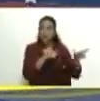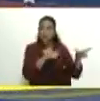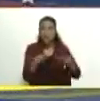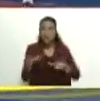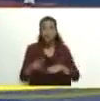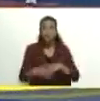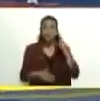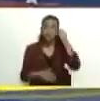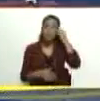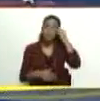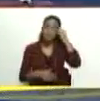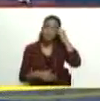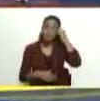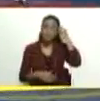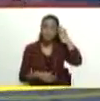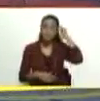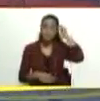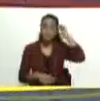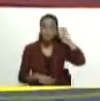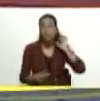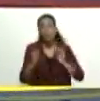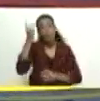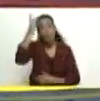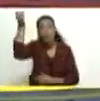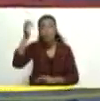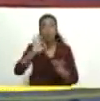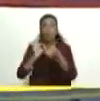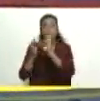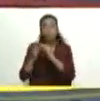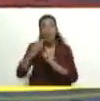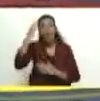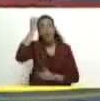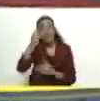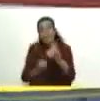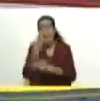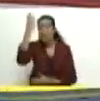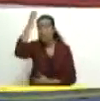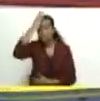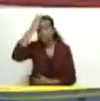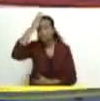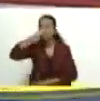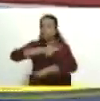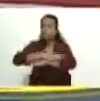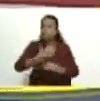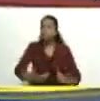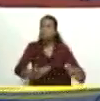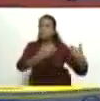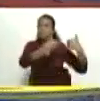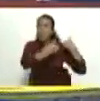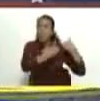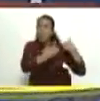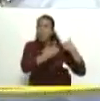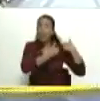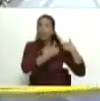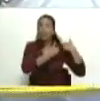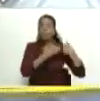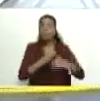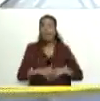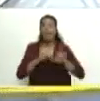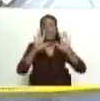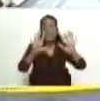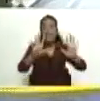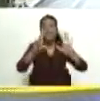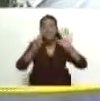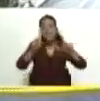no, la ubicación es en el Consejo Comunal Creando Conciencia. Una de las responsabilidades es. Empezaron el 16 de agosto.